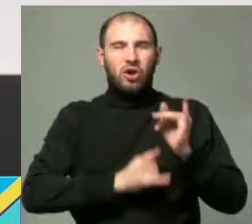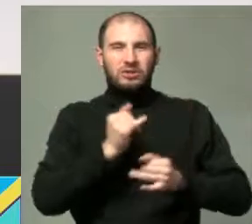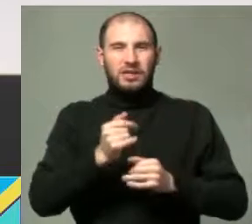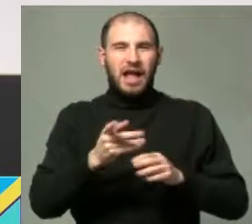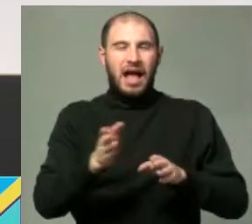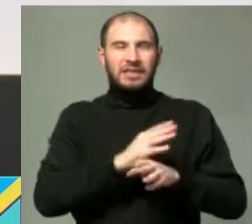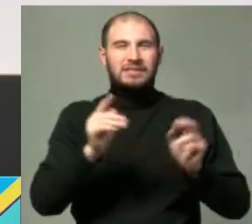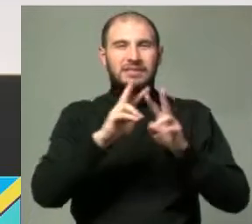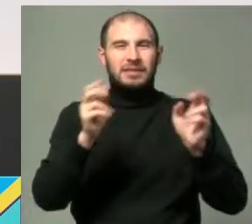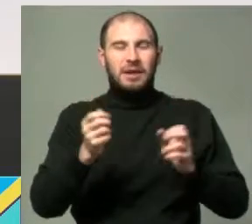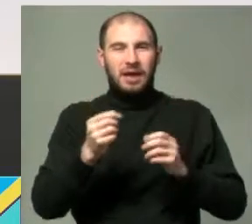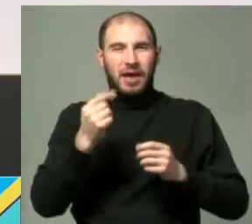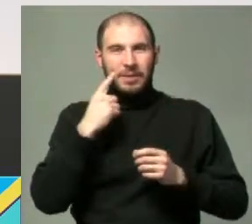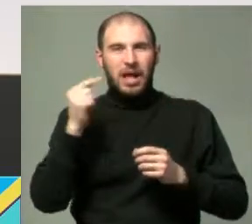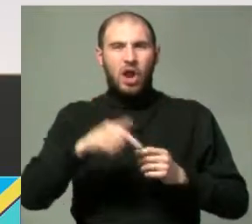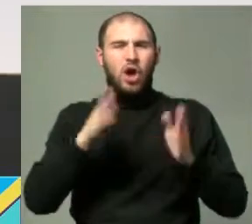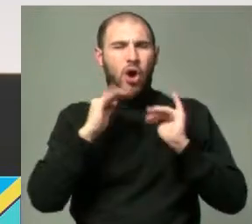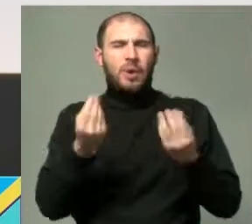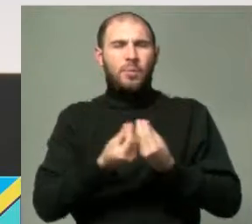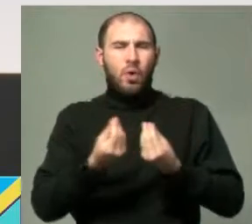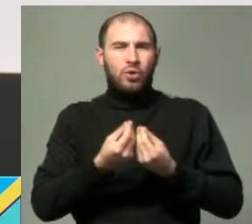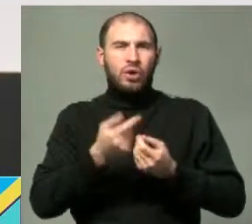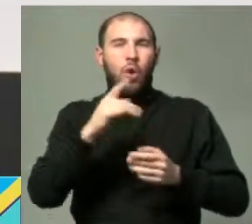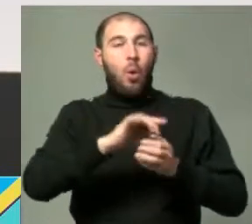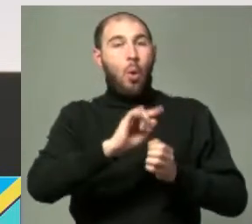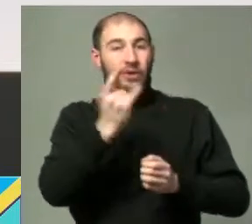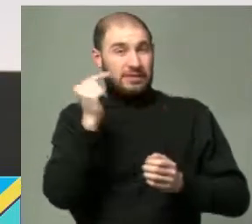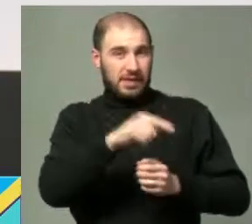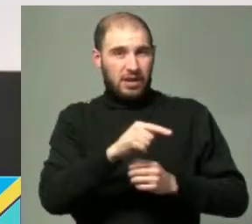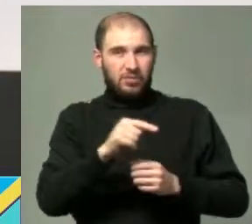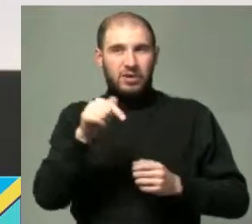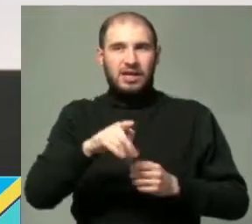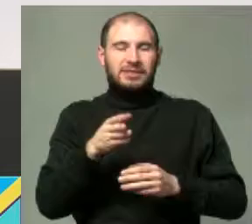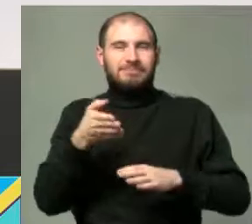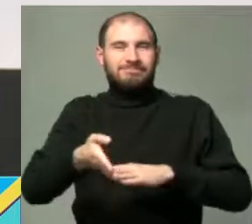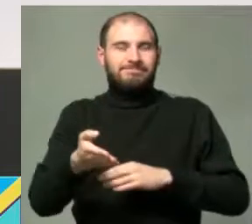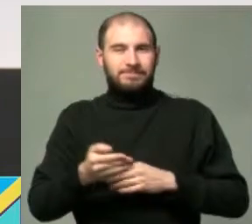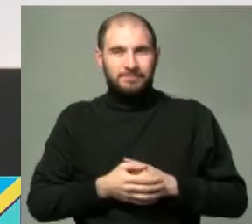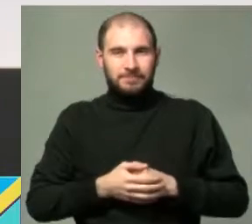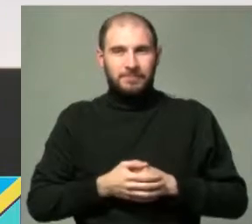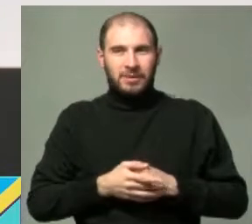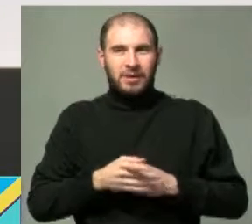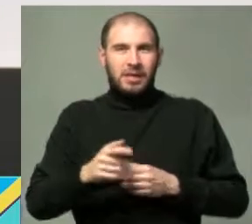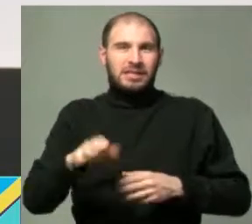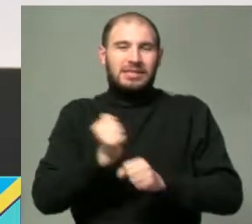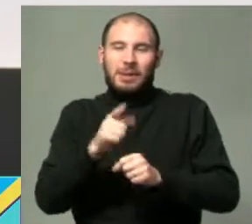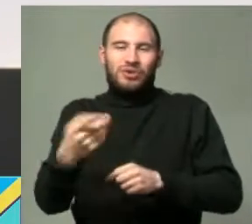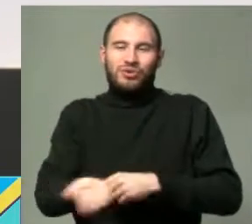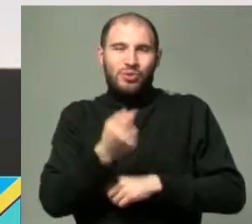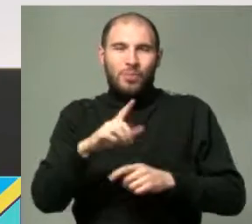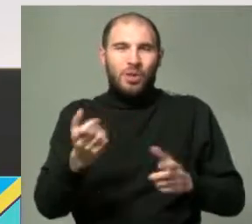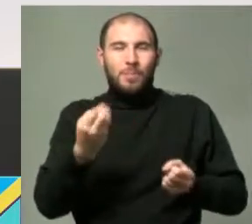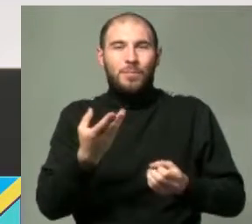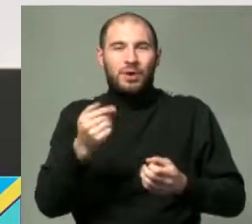vos, Alejandro, en cuanto a, bueno, hoy hay mucho joven que es universitario que no puede salir al mercado laboral porque no